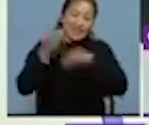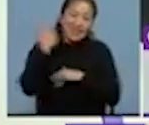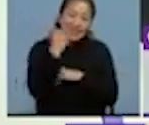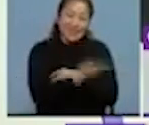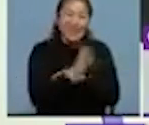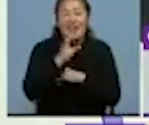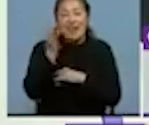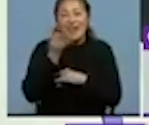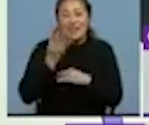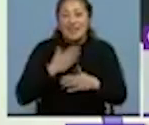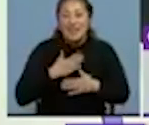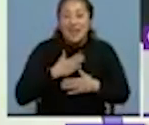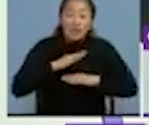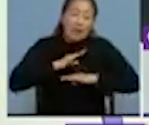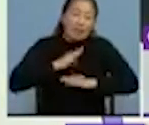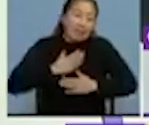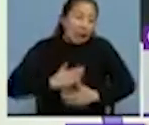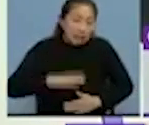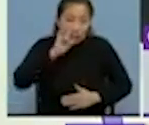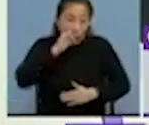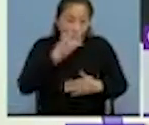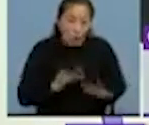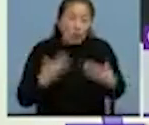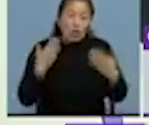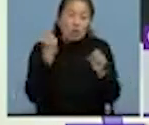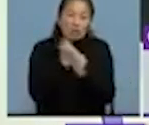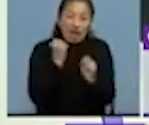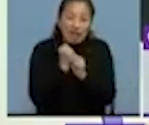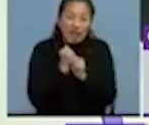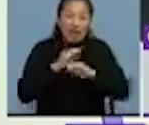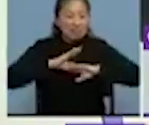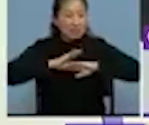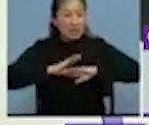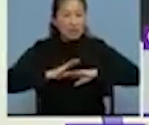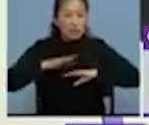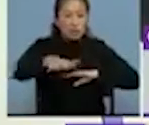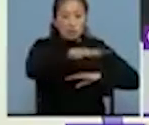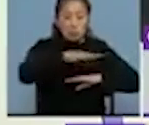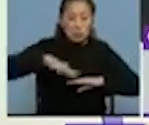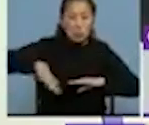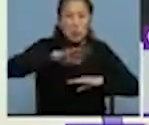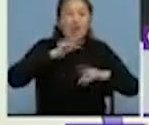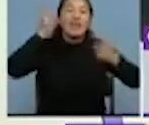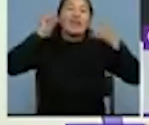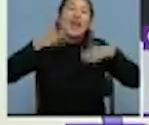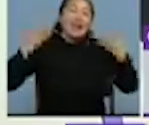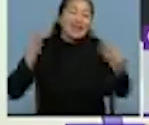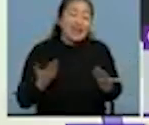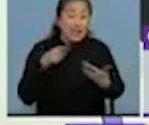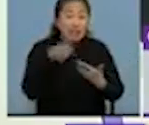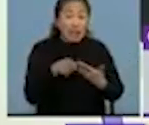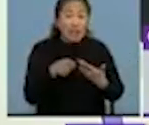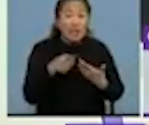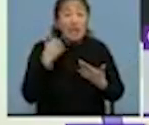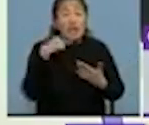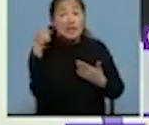esto nos deja mucho más cómodo porque tenemos donde trabajar, la comodidad, la verdad que es una alegría. Y bueno, después está el FanFest,